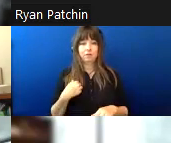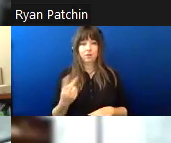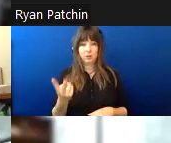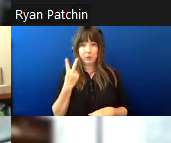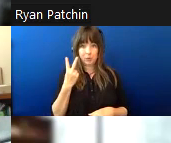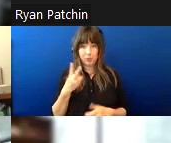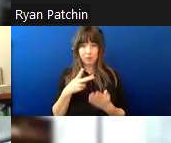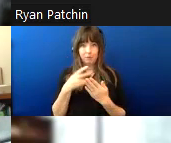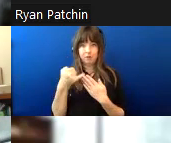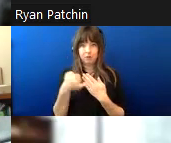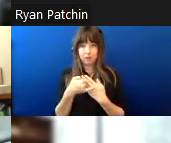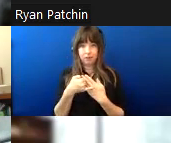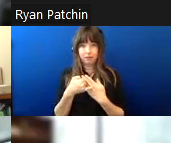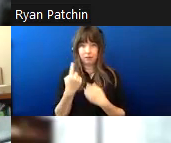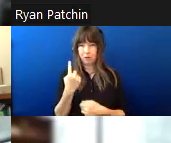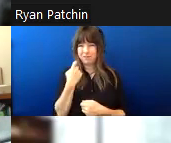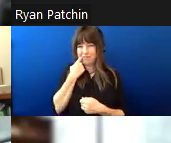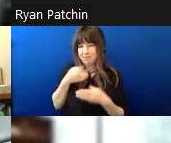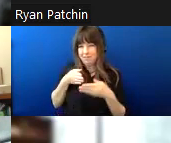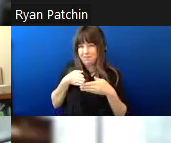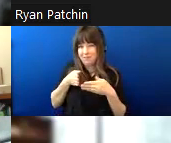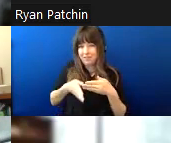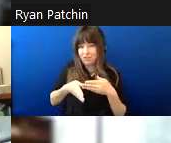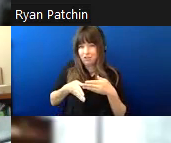Tenemos 2 proyectos.